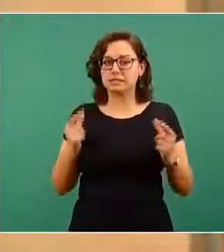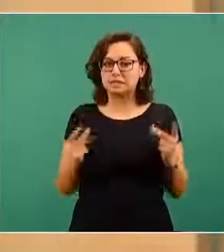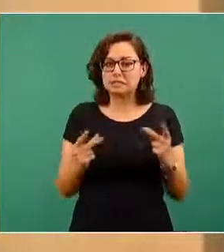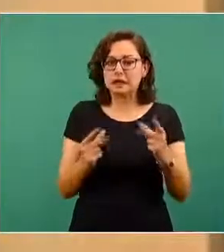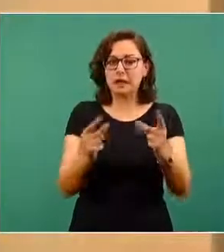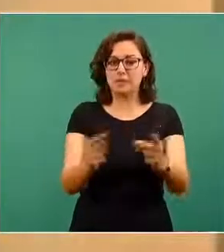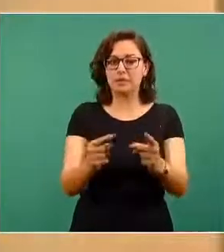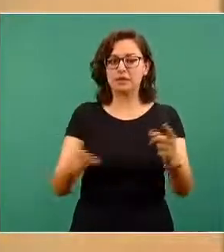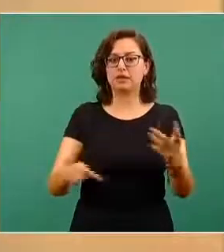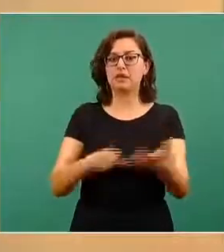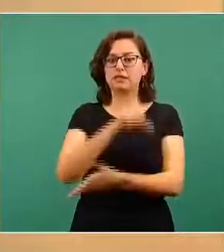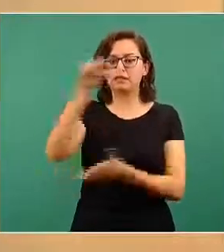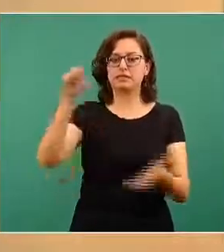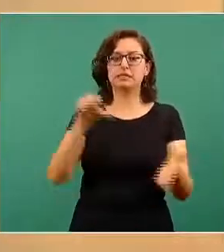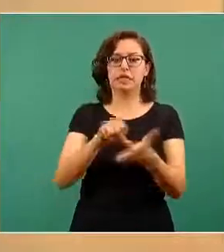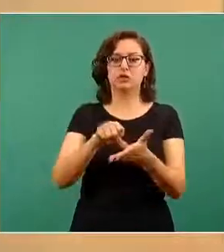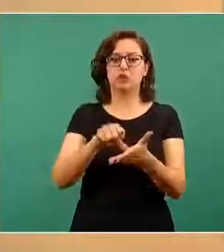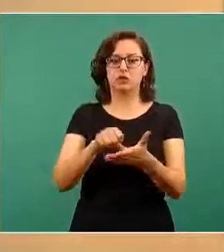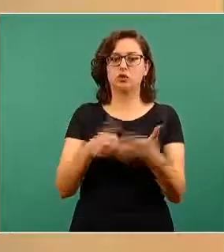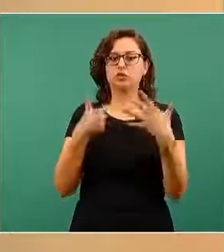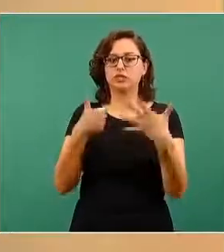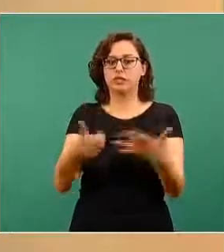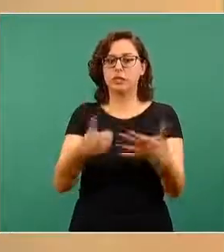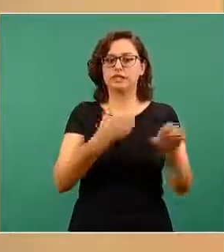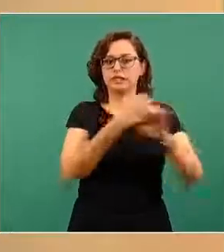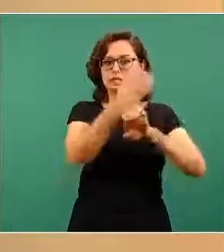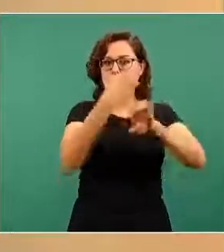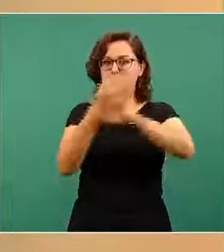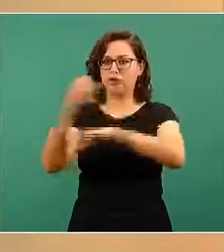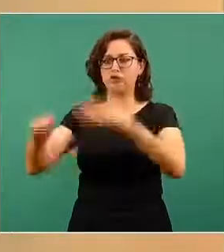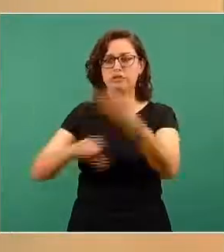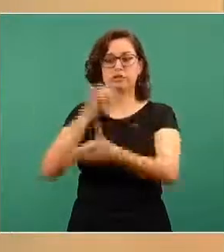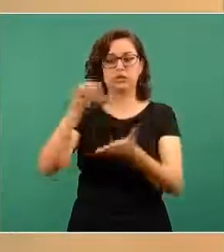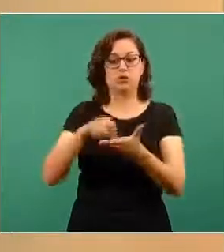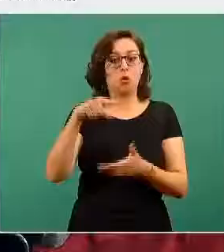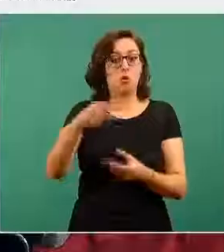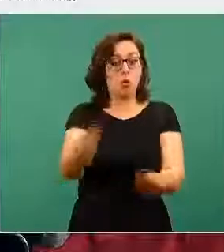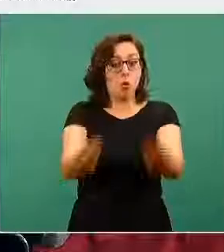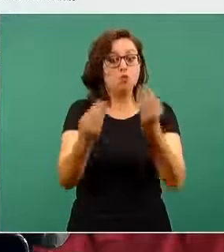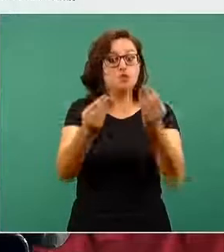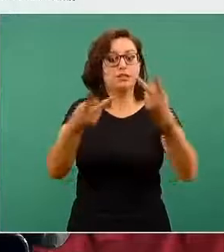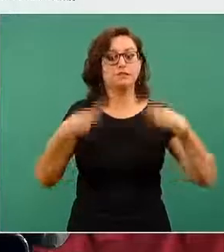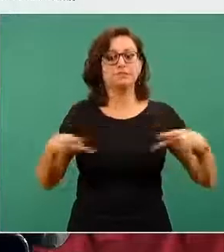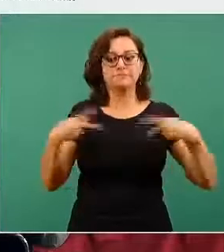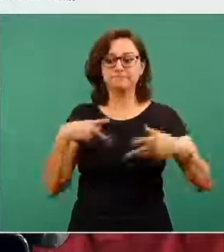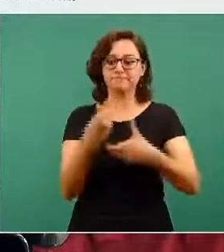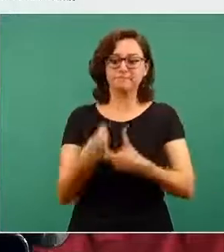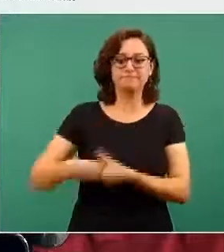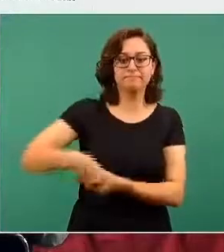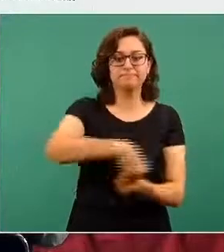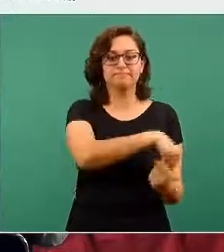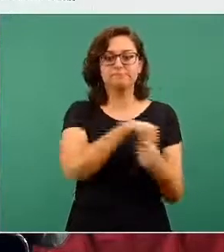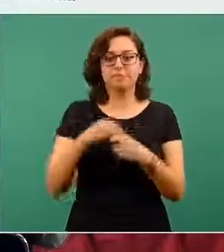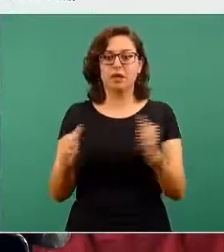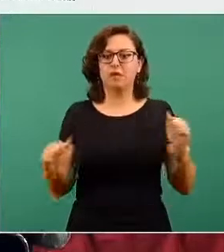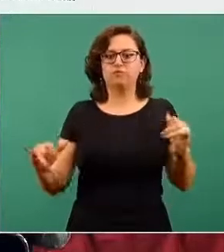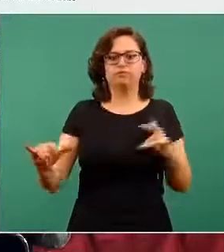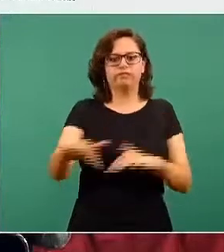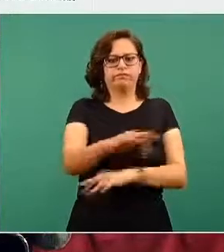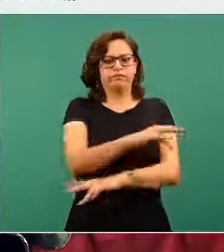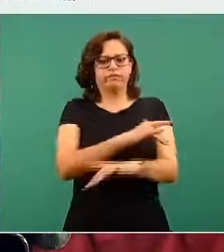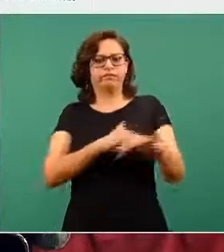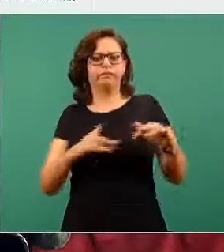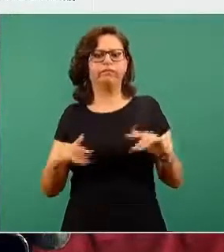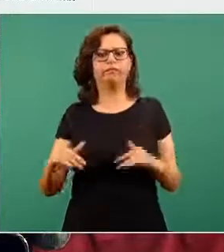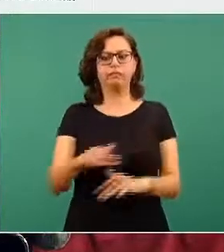la zona megalopolitana, en los 6 estados que tienen la mayor densidad poblacional y la mayor movilidad, lo cual